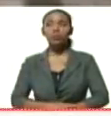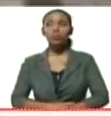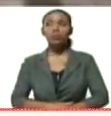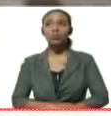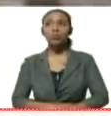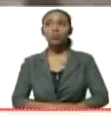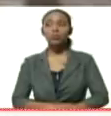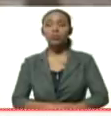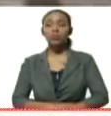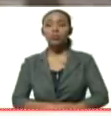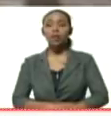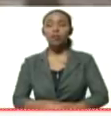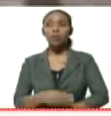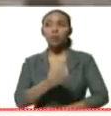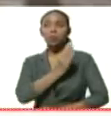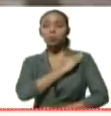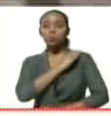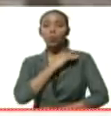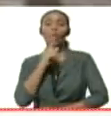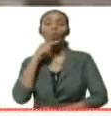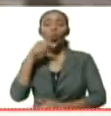Me ha dicho que lo llame Sergio,